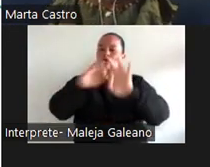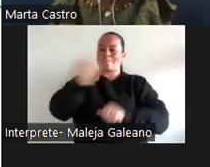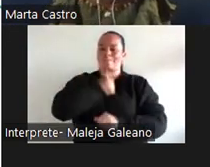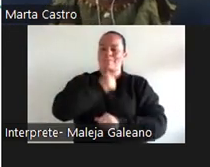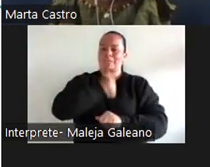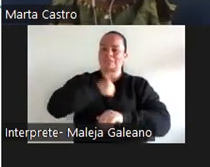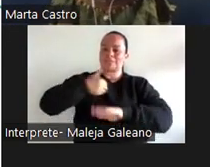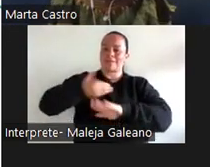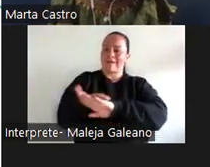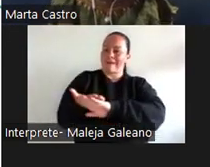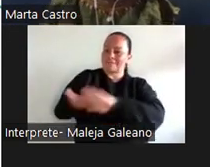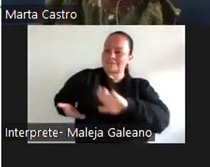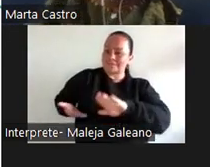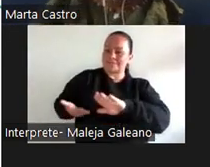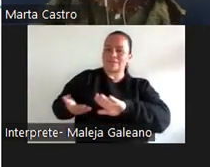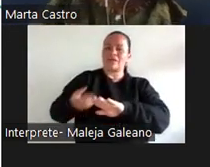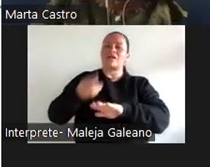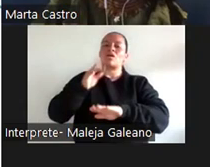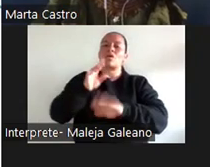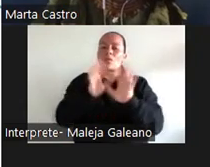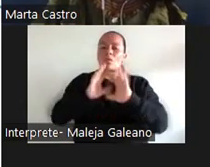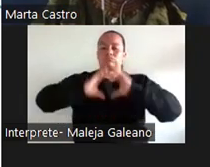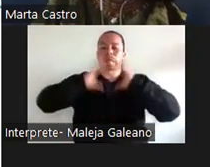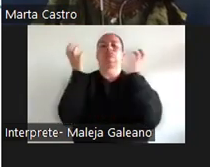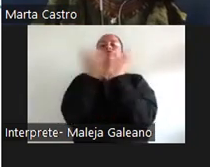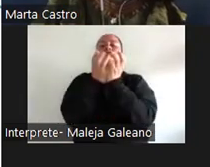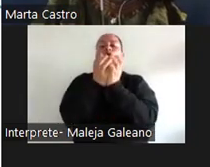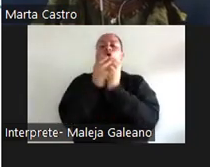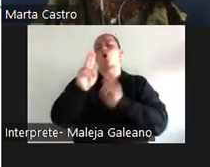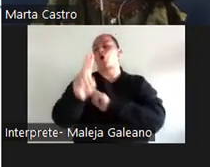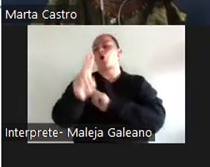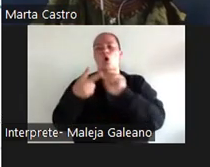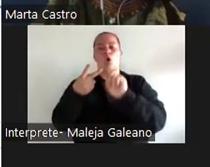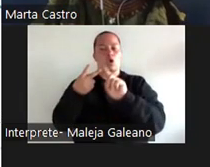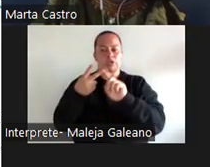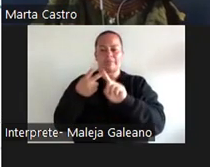y universal siguiente por